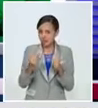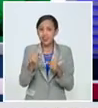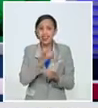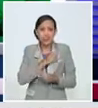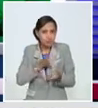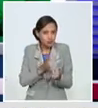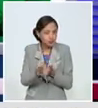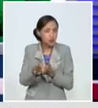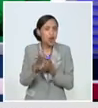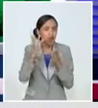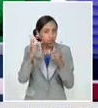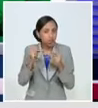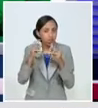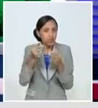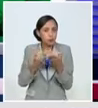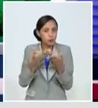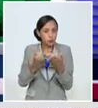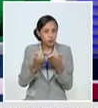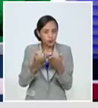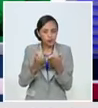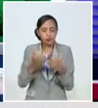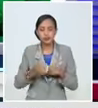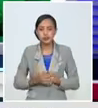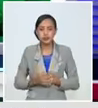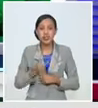y tal vez incrementar,